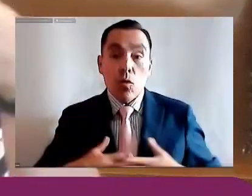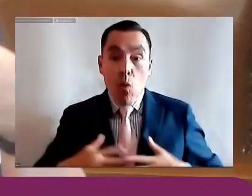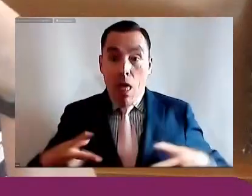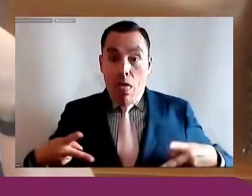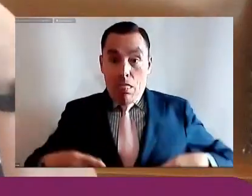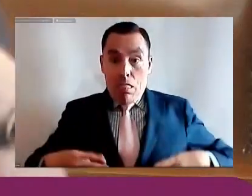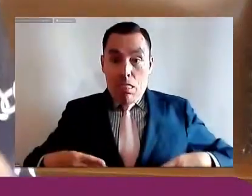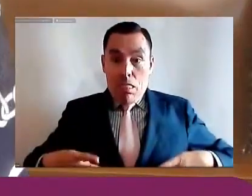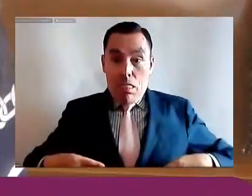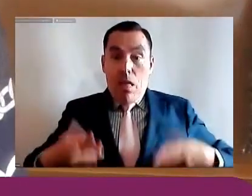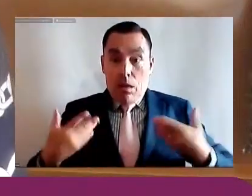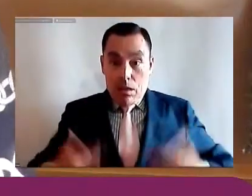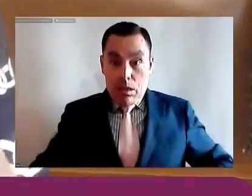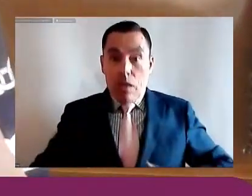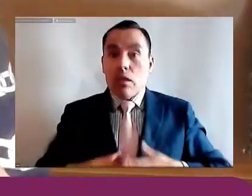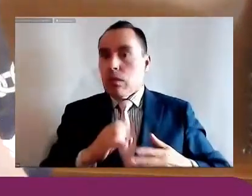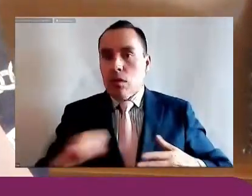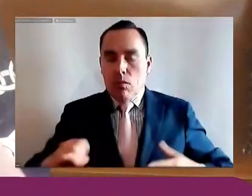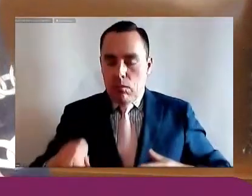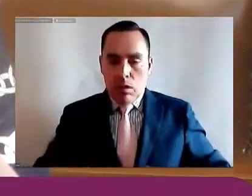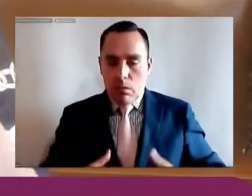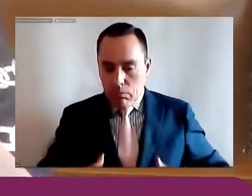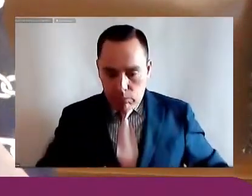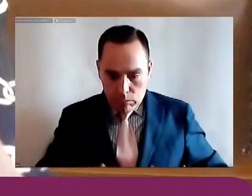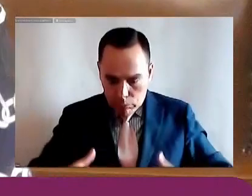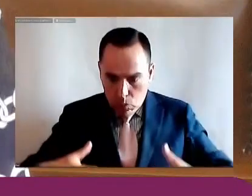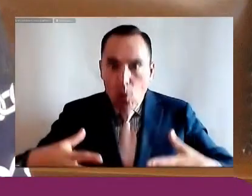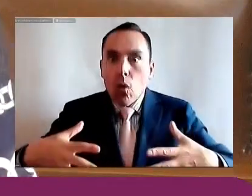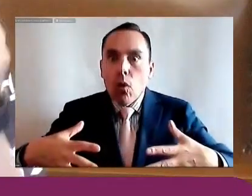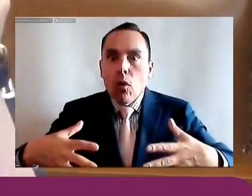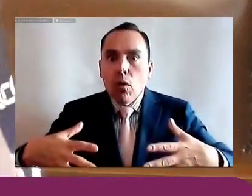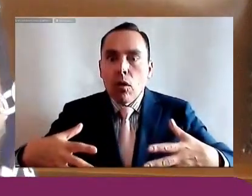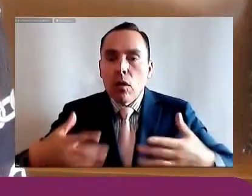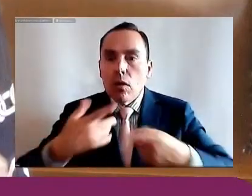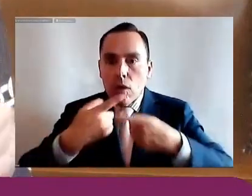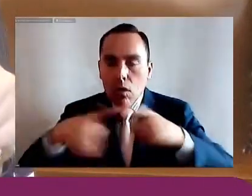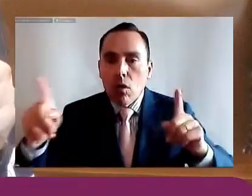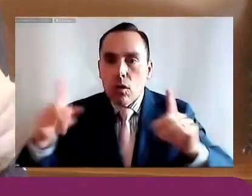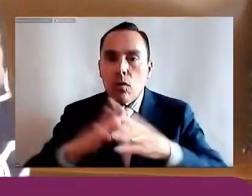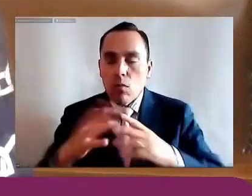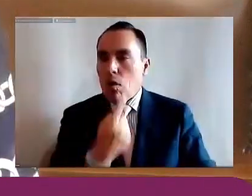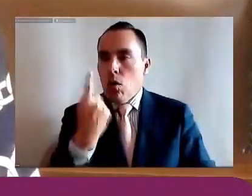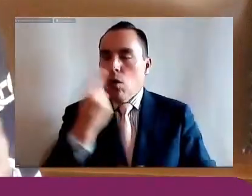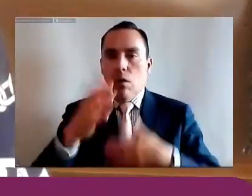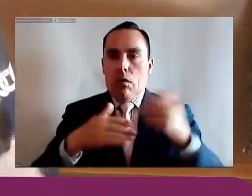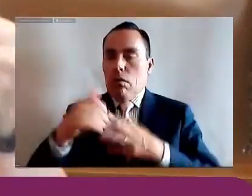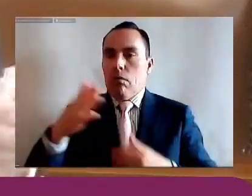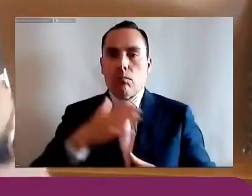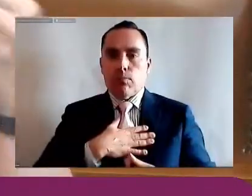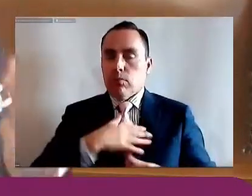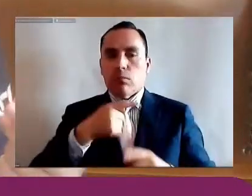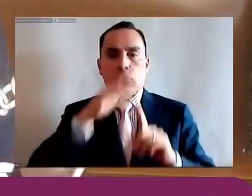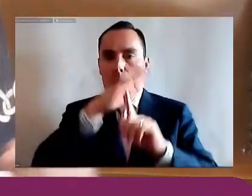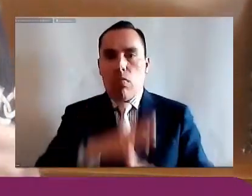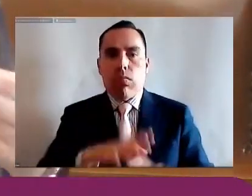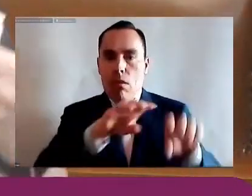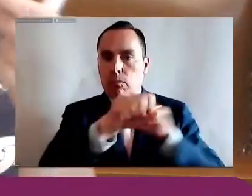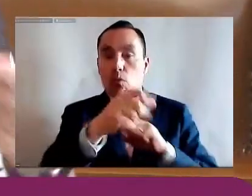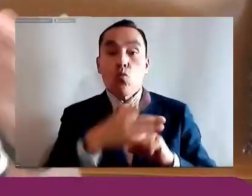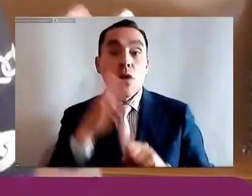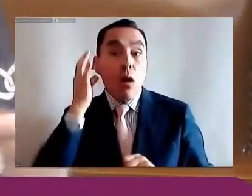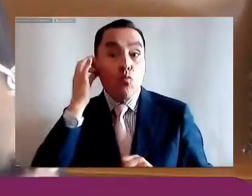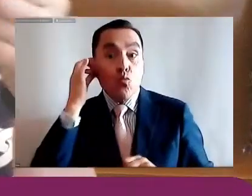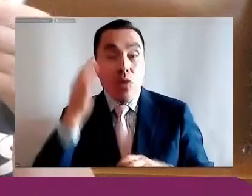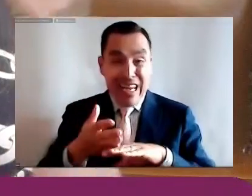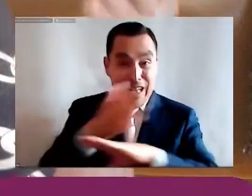resultó finalmente embarazada, se estaba vulnerando su autonomía reproductiva, ¿verdad? Que antes quizás que una mujer resultara embarazada era, bueno,